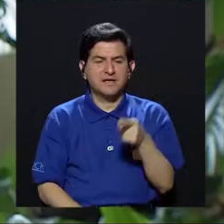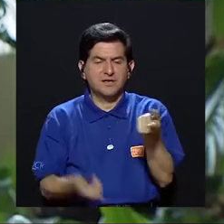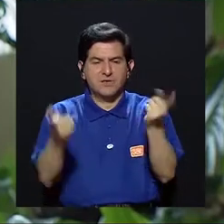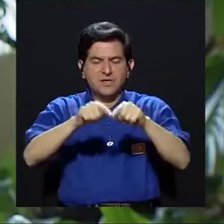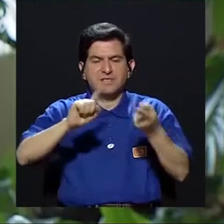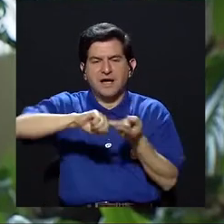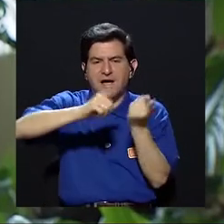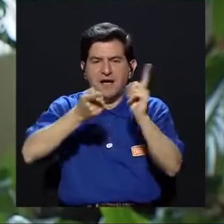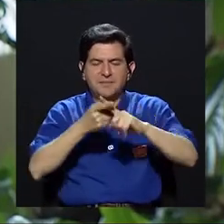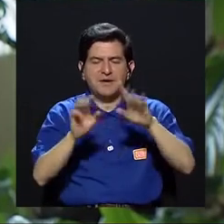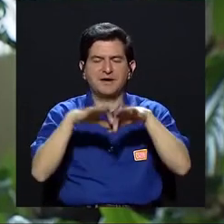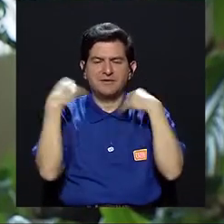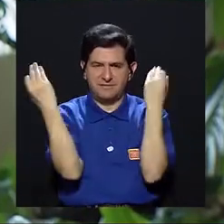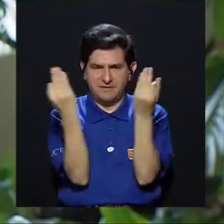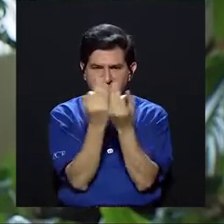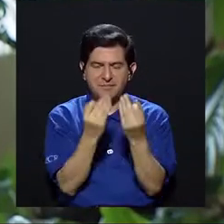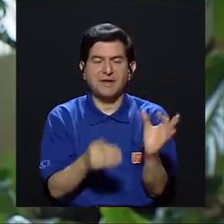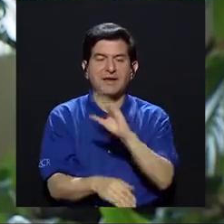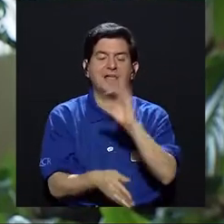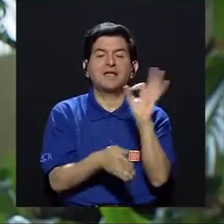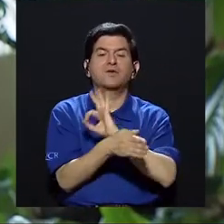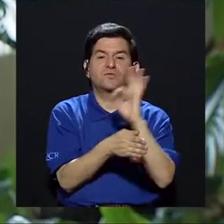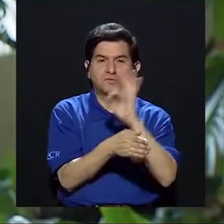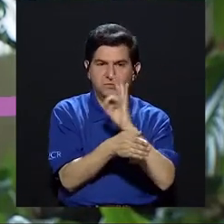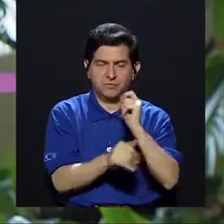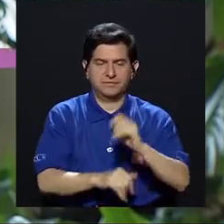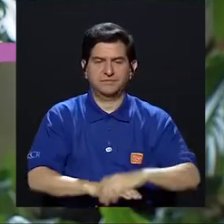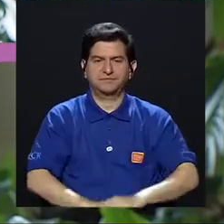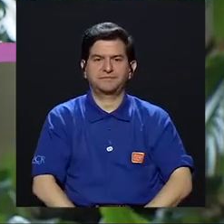un diseño amigable para la familia y funcional.